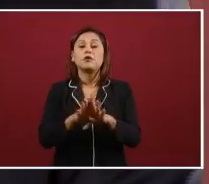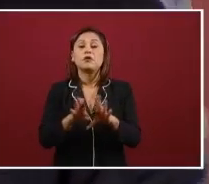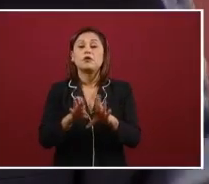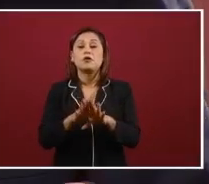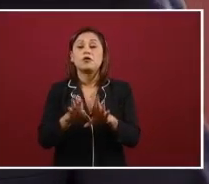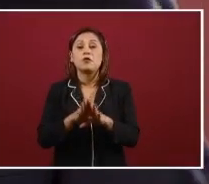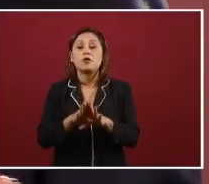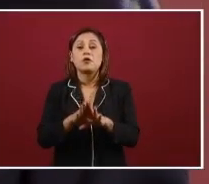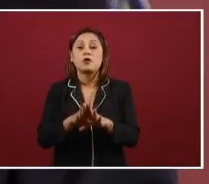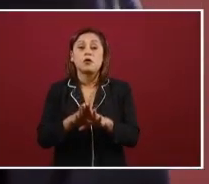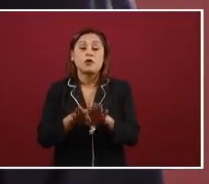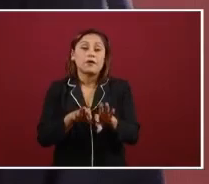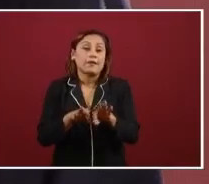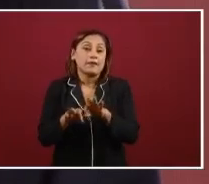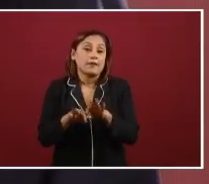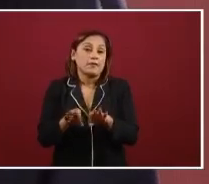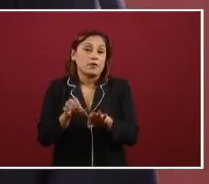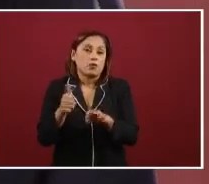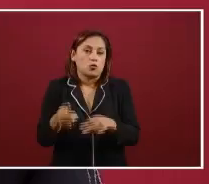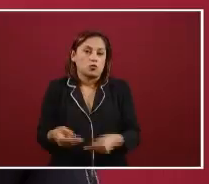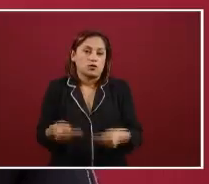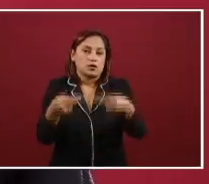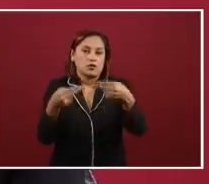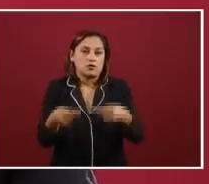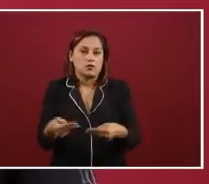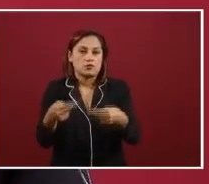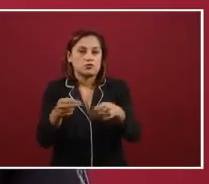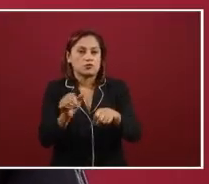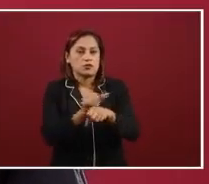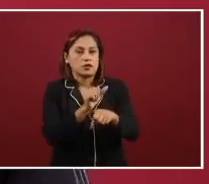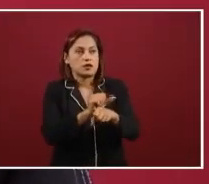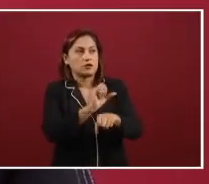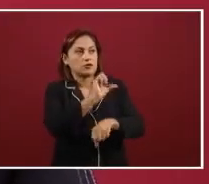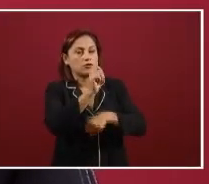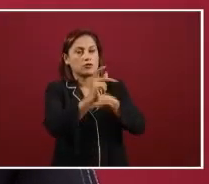no pagar impuestos y venderlos.